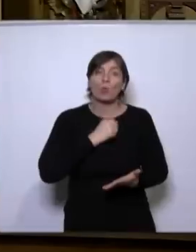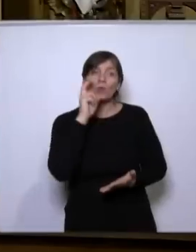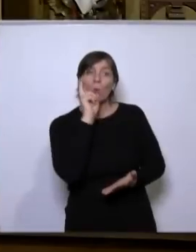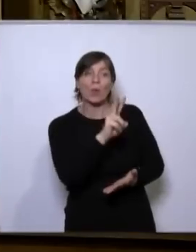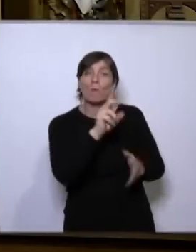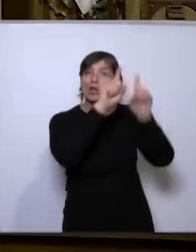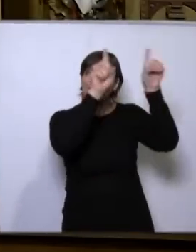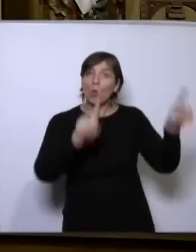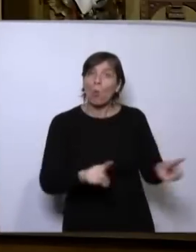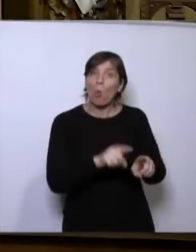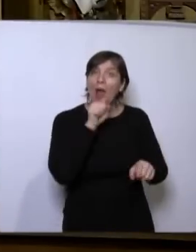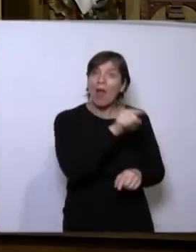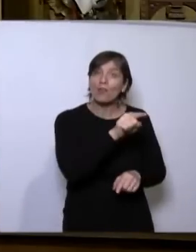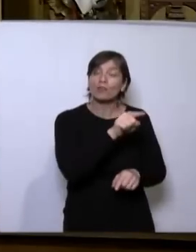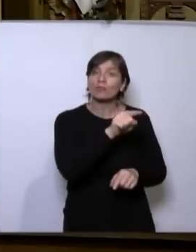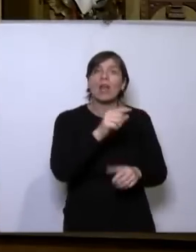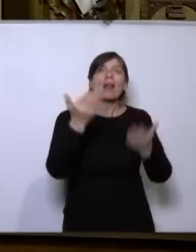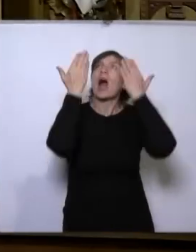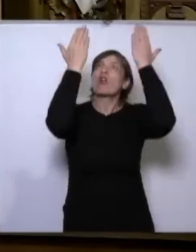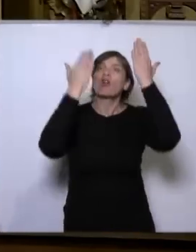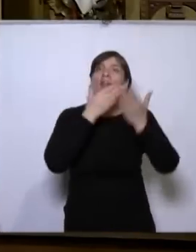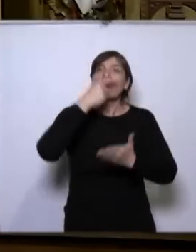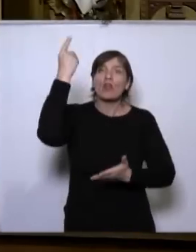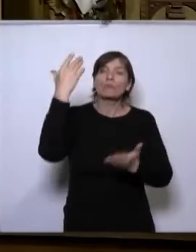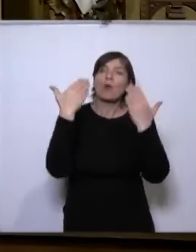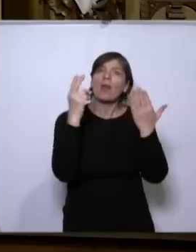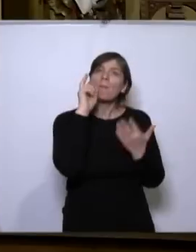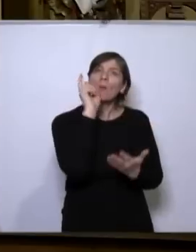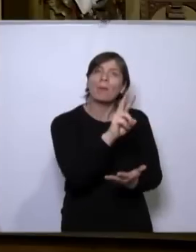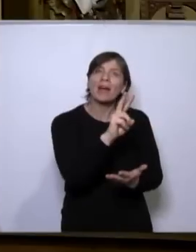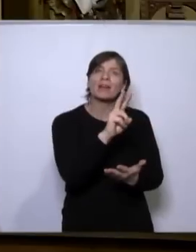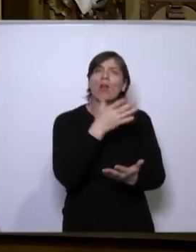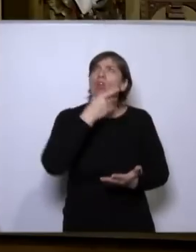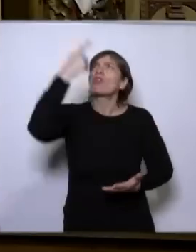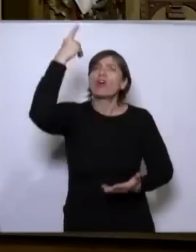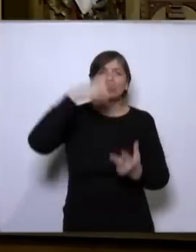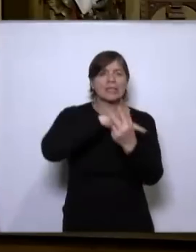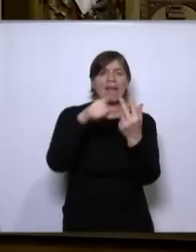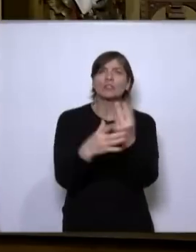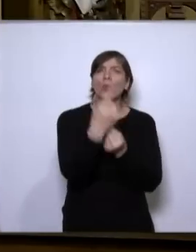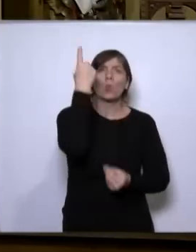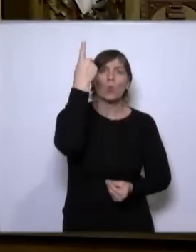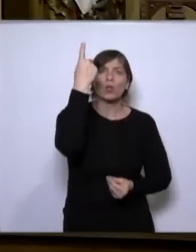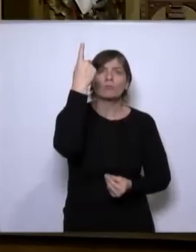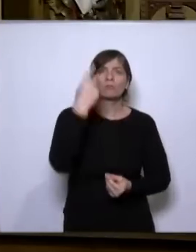cuadros es la gloria de Dios, del Dios unitrino,